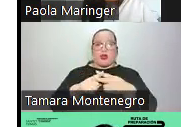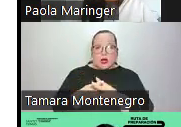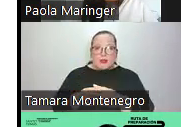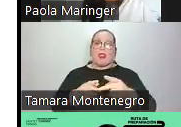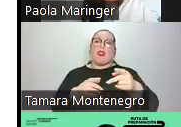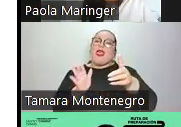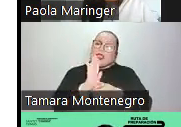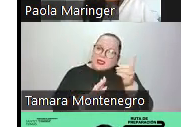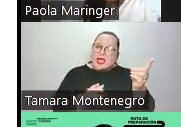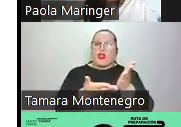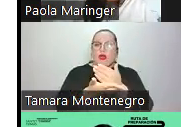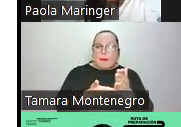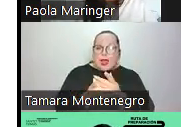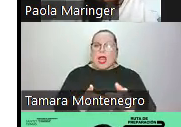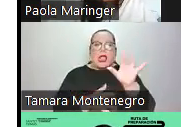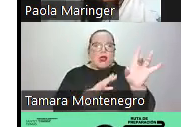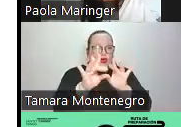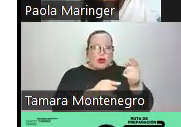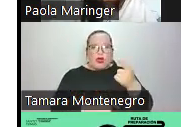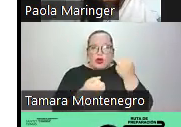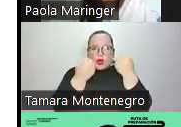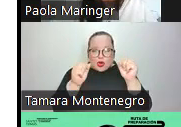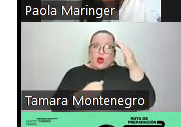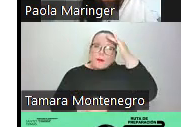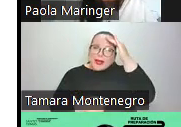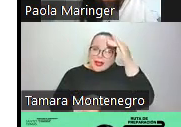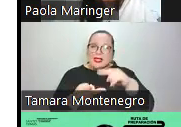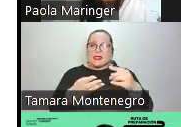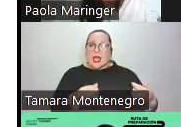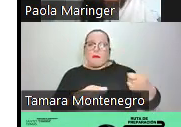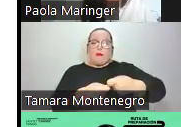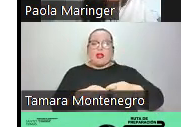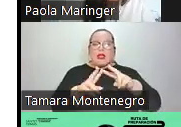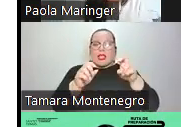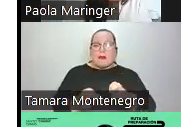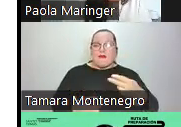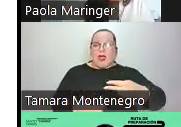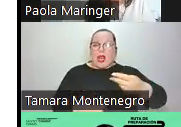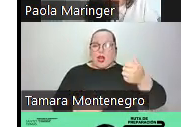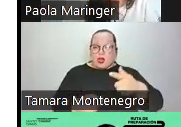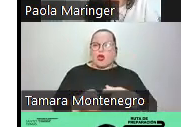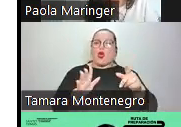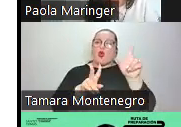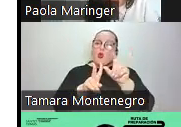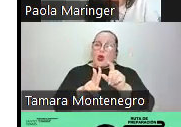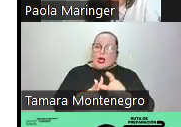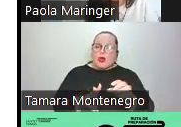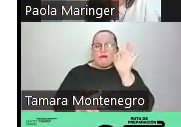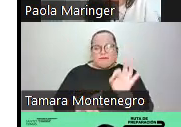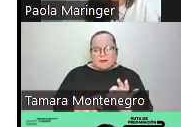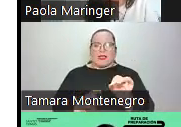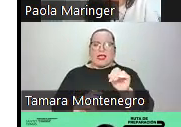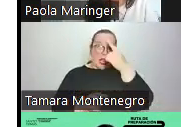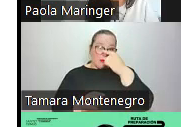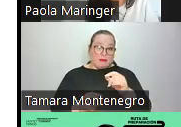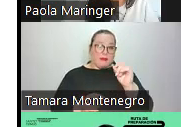estrategias, identificar sus logros y experiencias, para aportar el valor organizacional, presentar un currículo efectivo, fortalecer sus destrezas para entrevistas